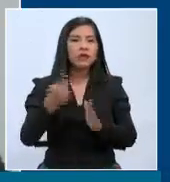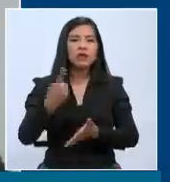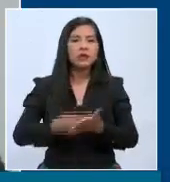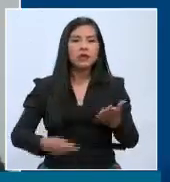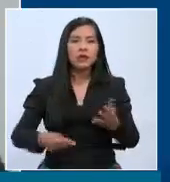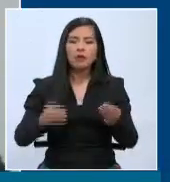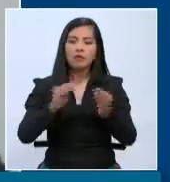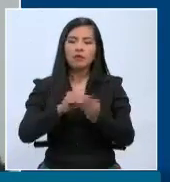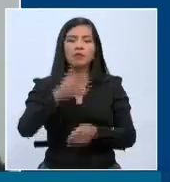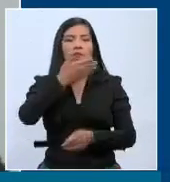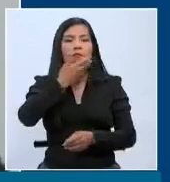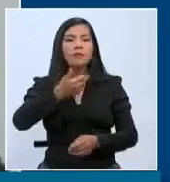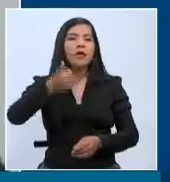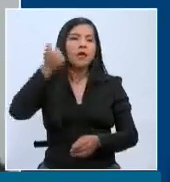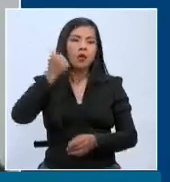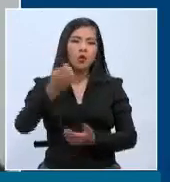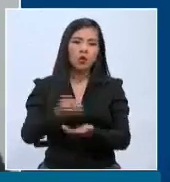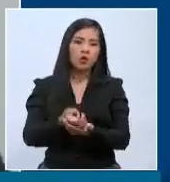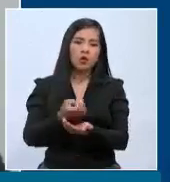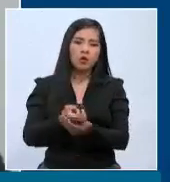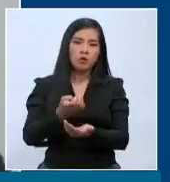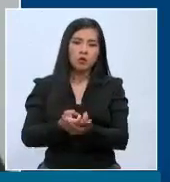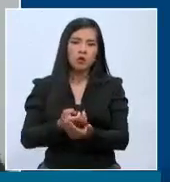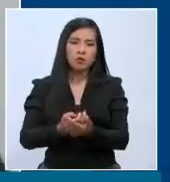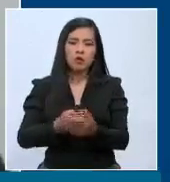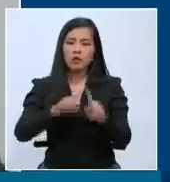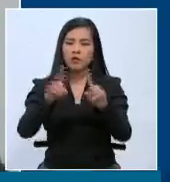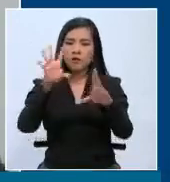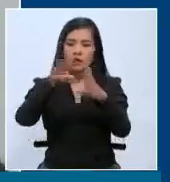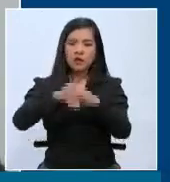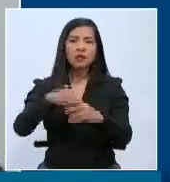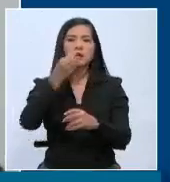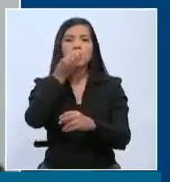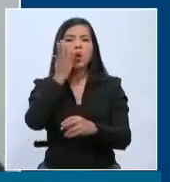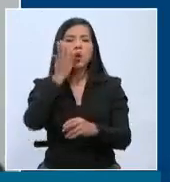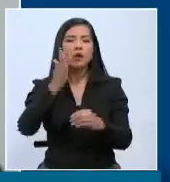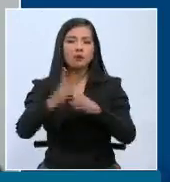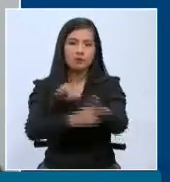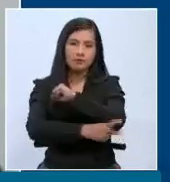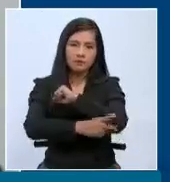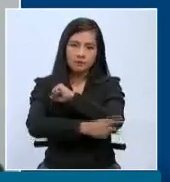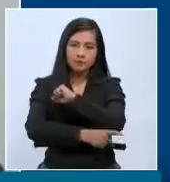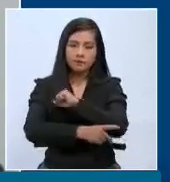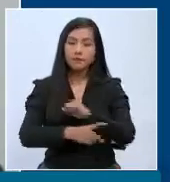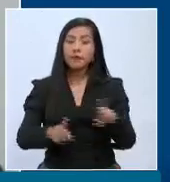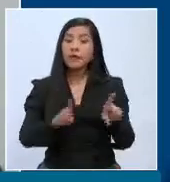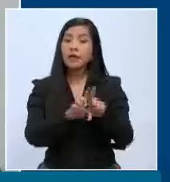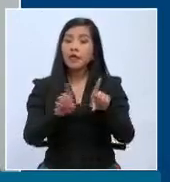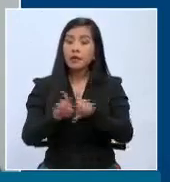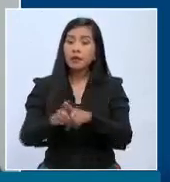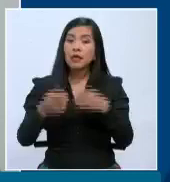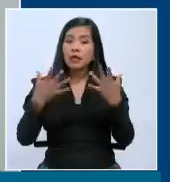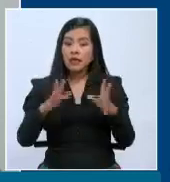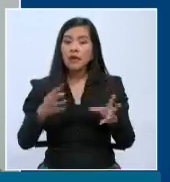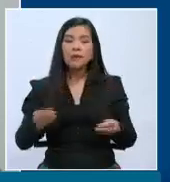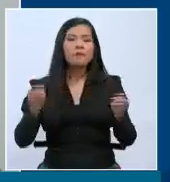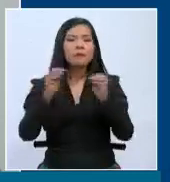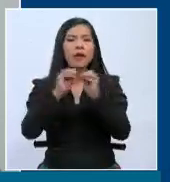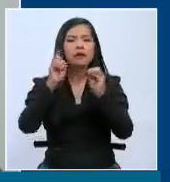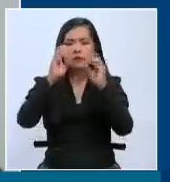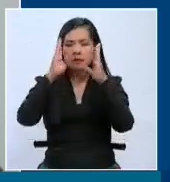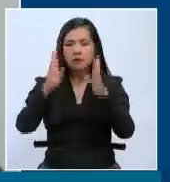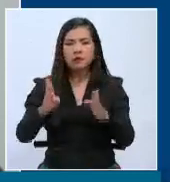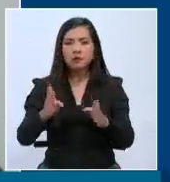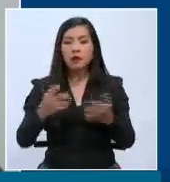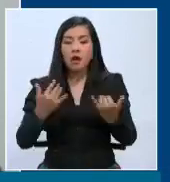la mejora de la economía en los hogares del país. Tomar en cuenta además, y con esto acabo, que en